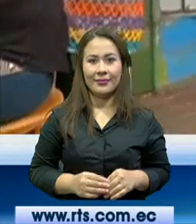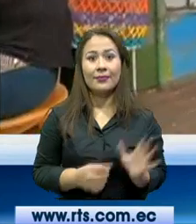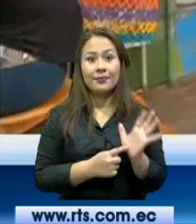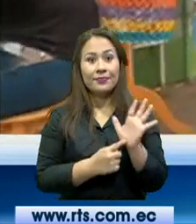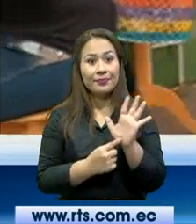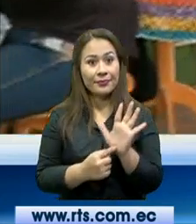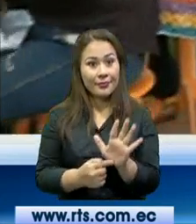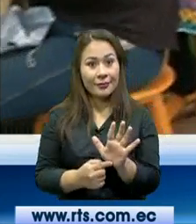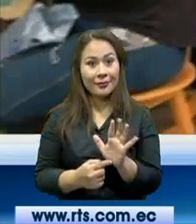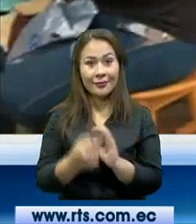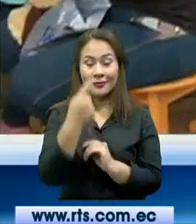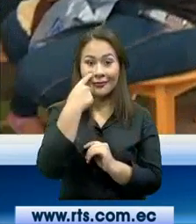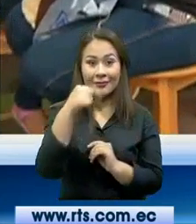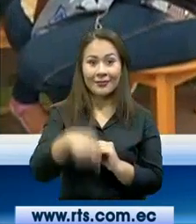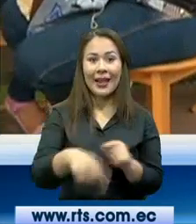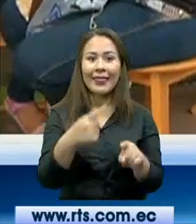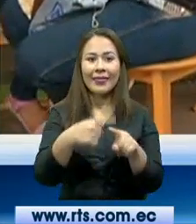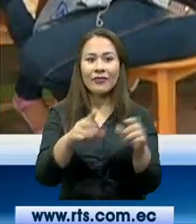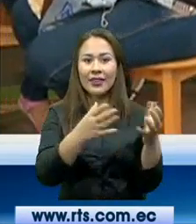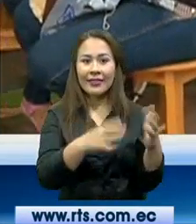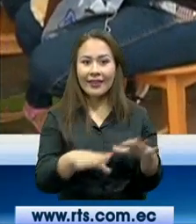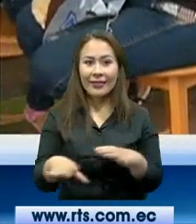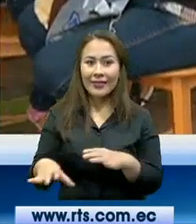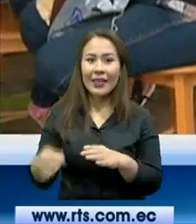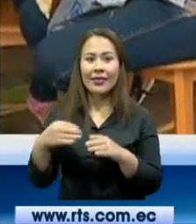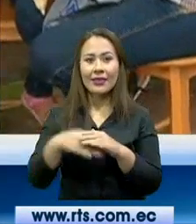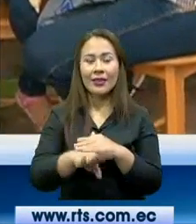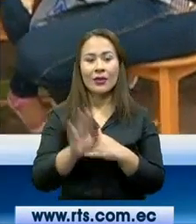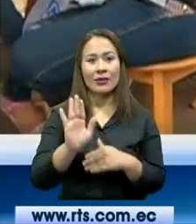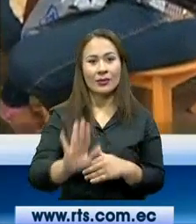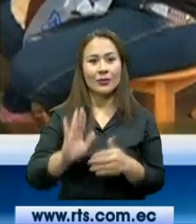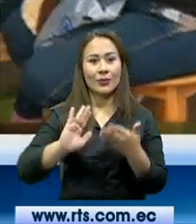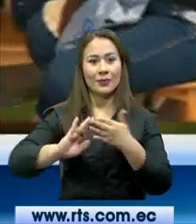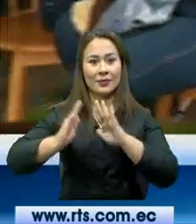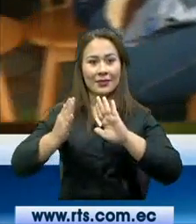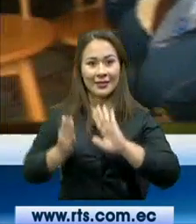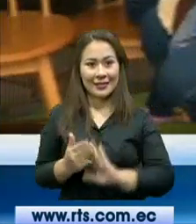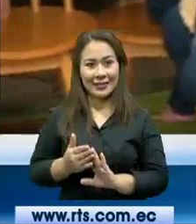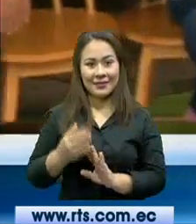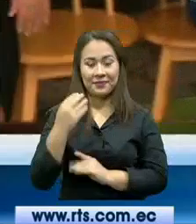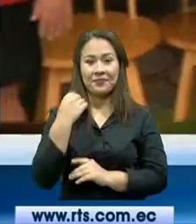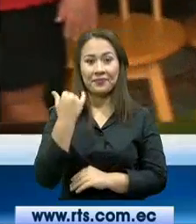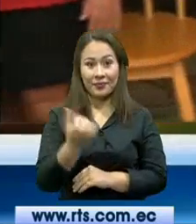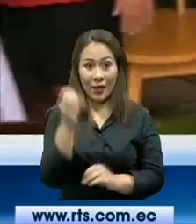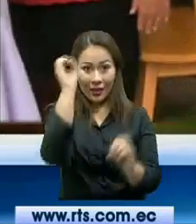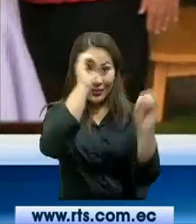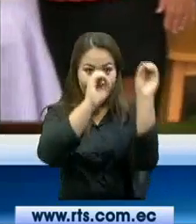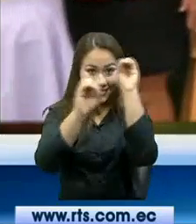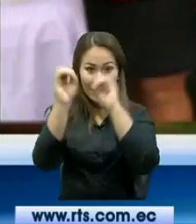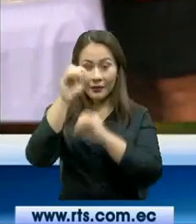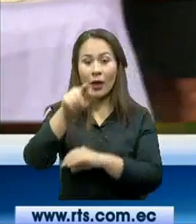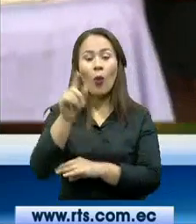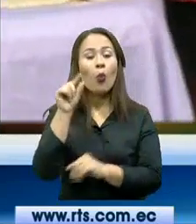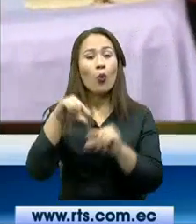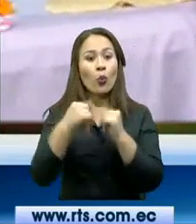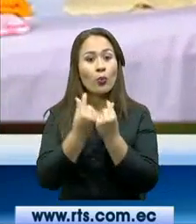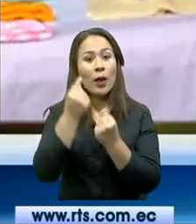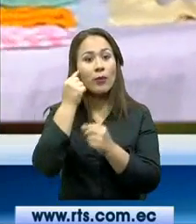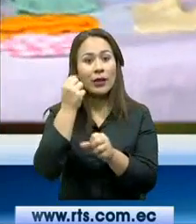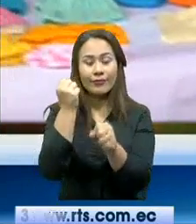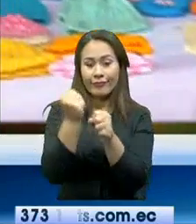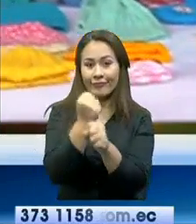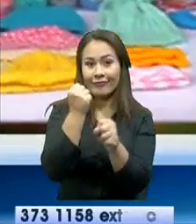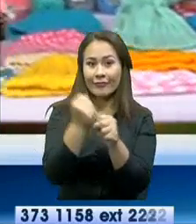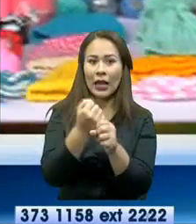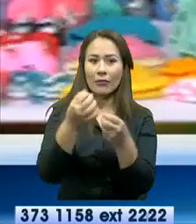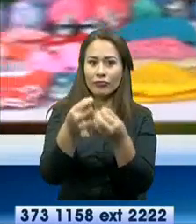Presentando las diferentes actividades que se realizan dentro de nuestra comunidad. Como podemos observar, aquí tenemos un grupo de mujeres emprendedoras que